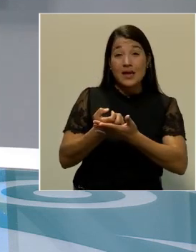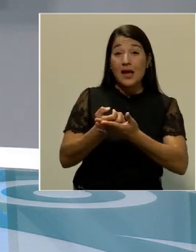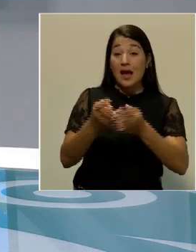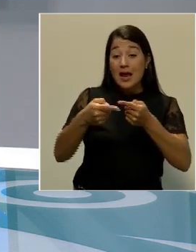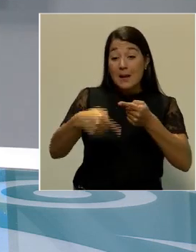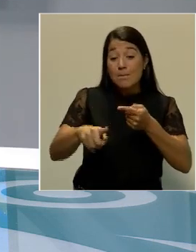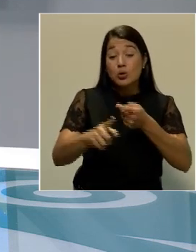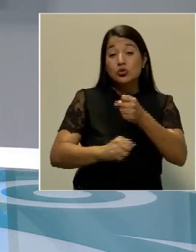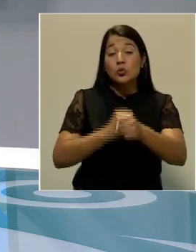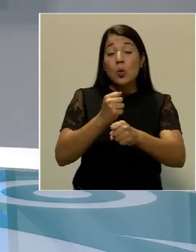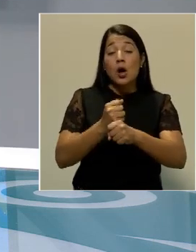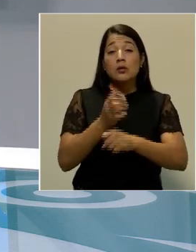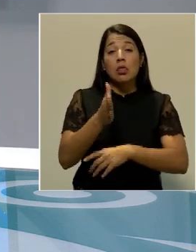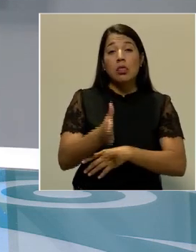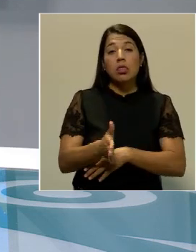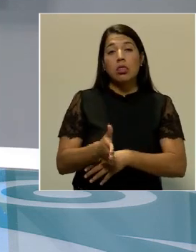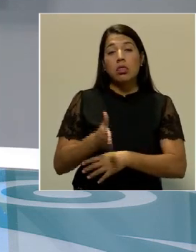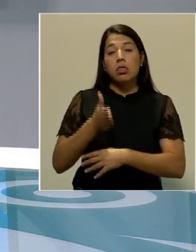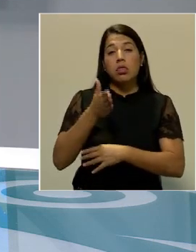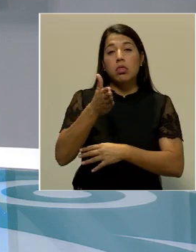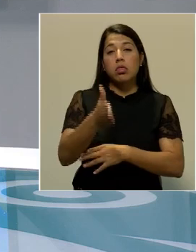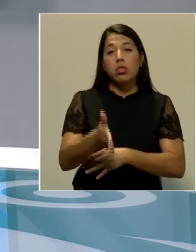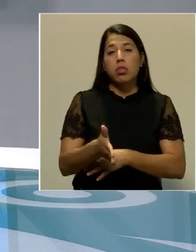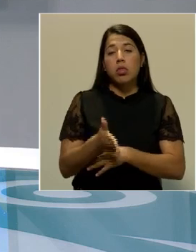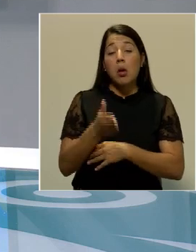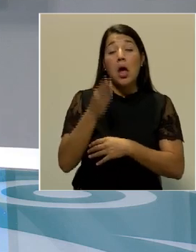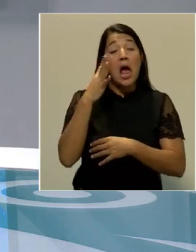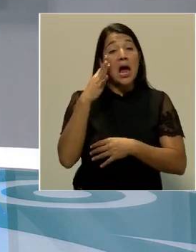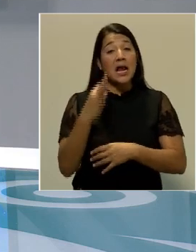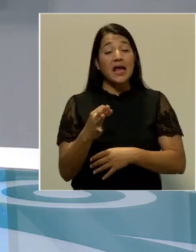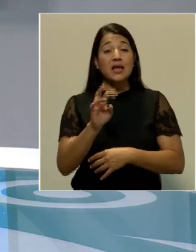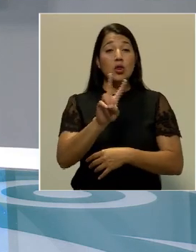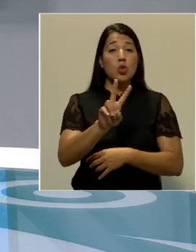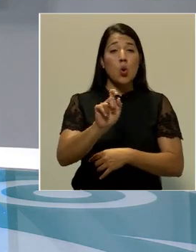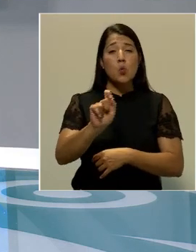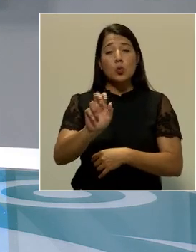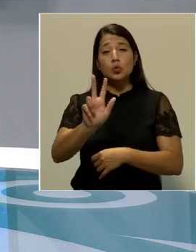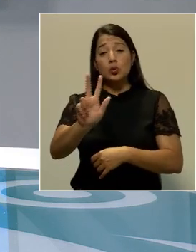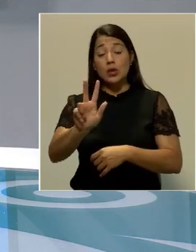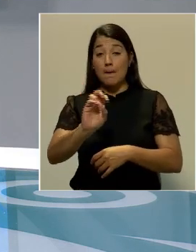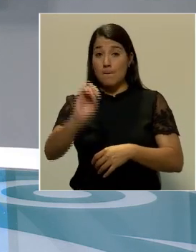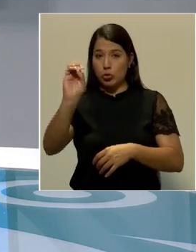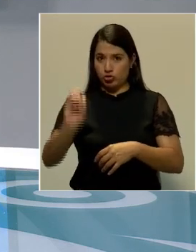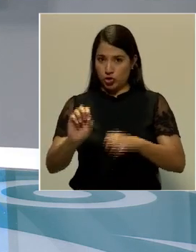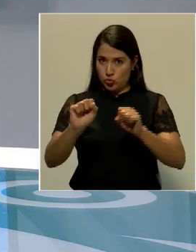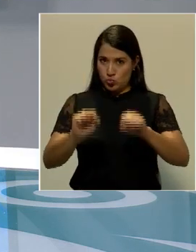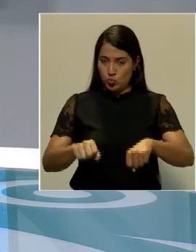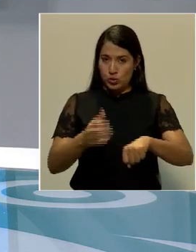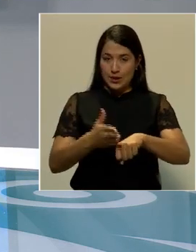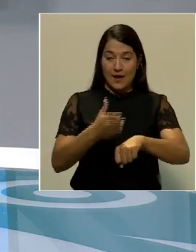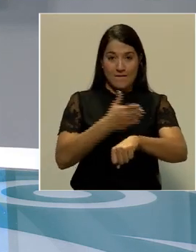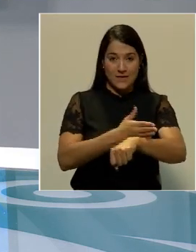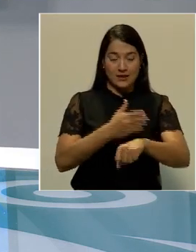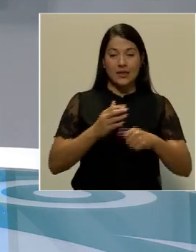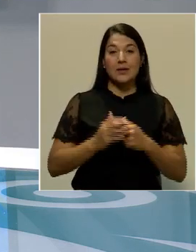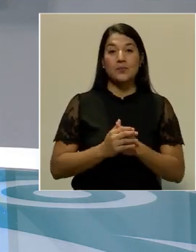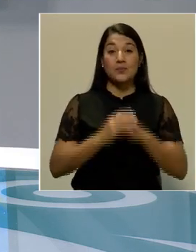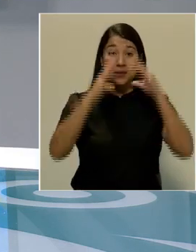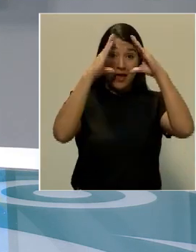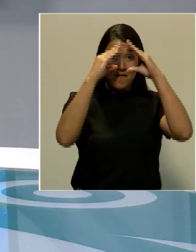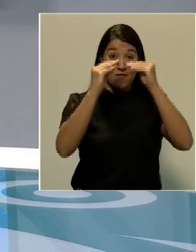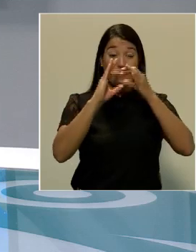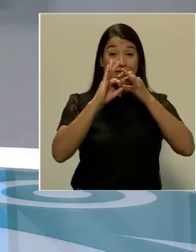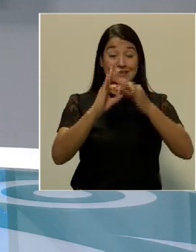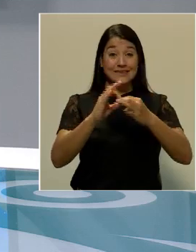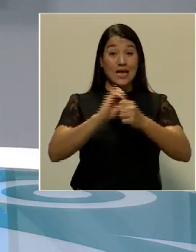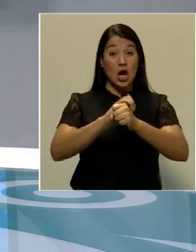año muy lenta, con una proyección del 2.3%. Las cifras COVID de hoy: